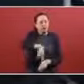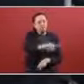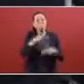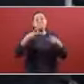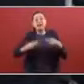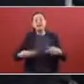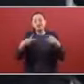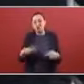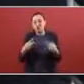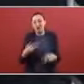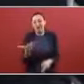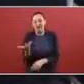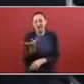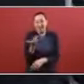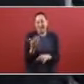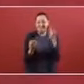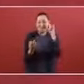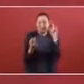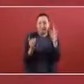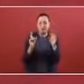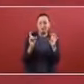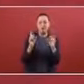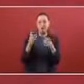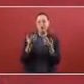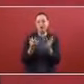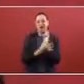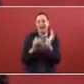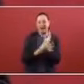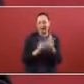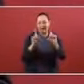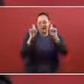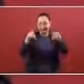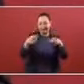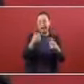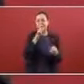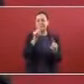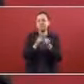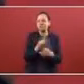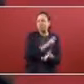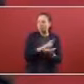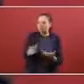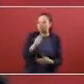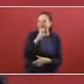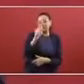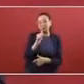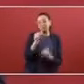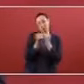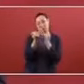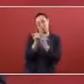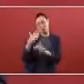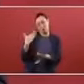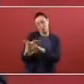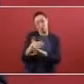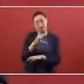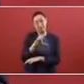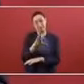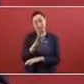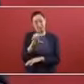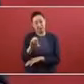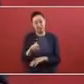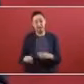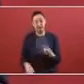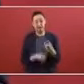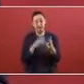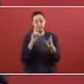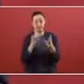que al mismo tiempo también minan o pueden afectar las finanzas de la CFE. Y preguntarle si me permitiría